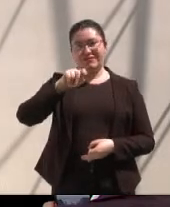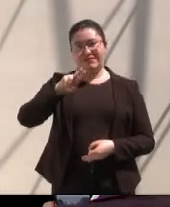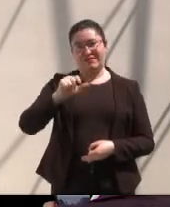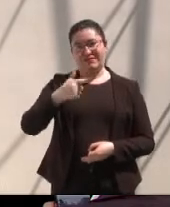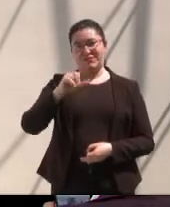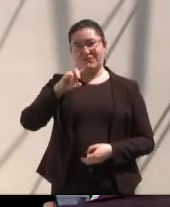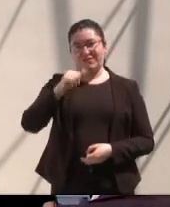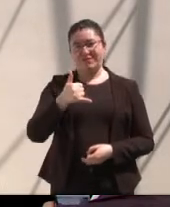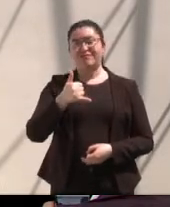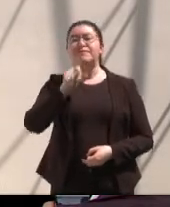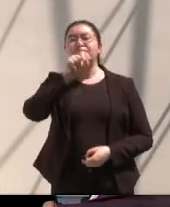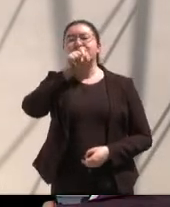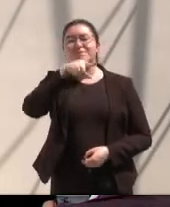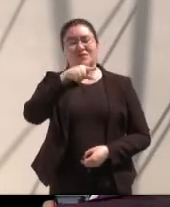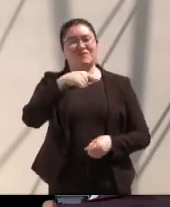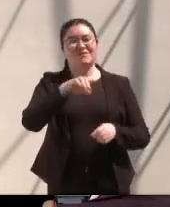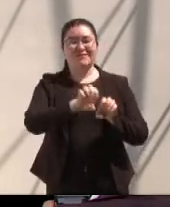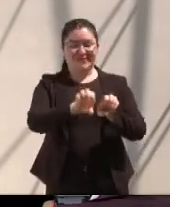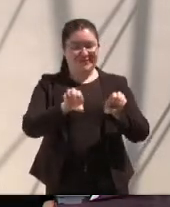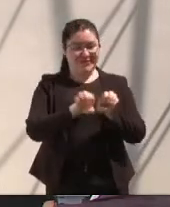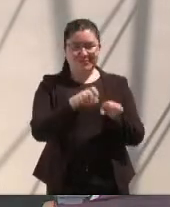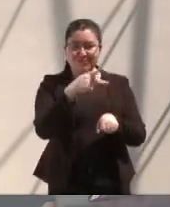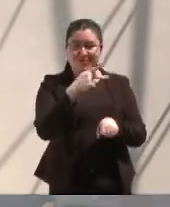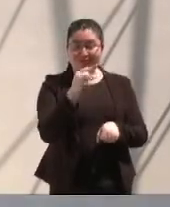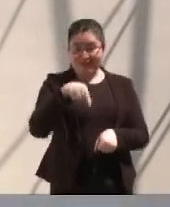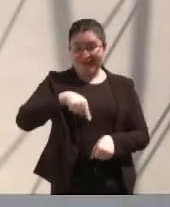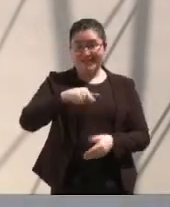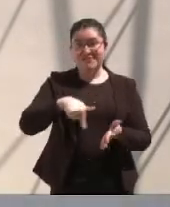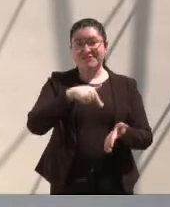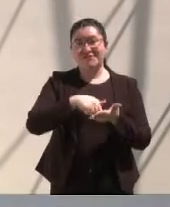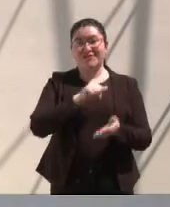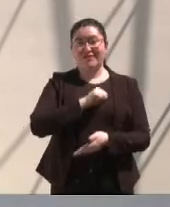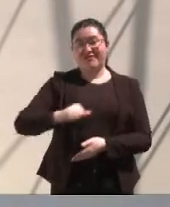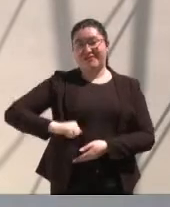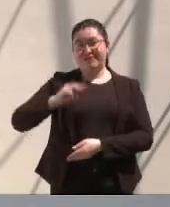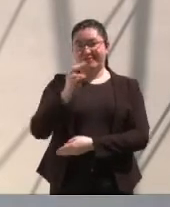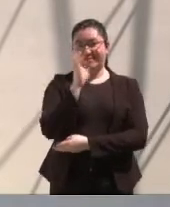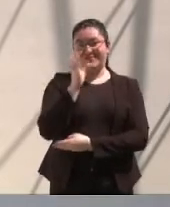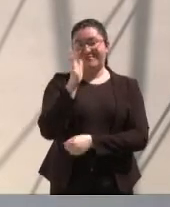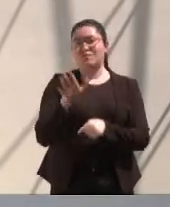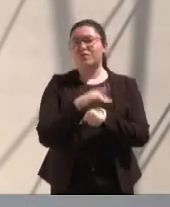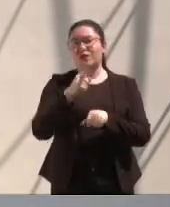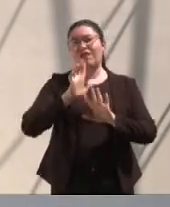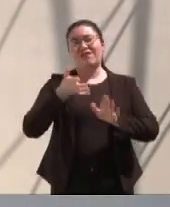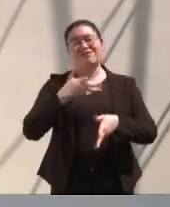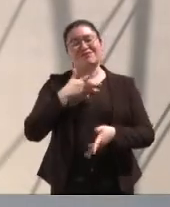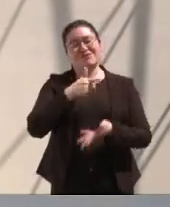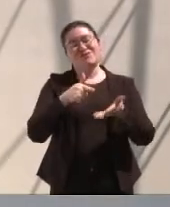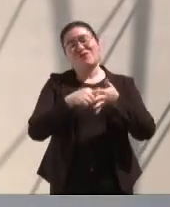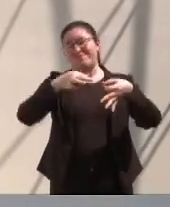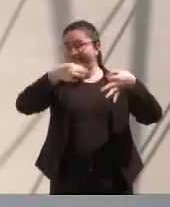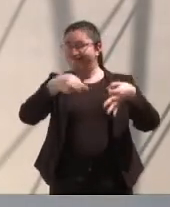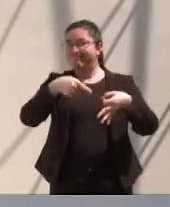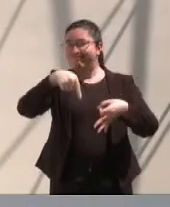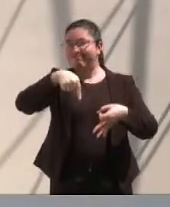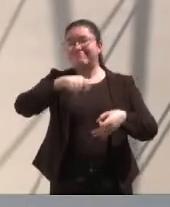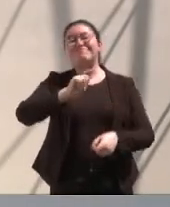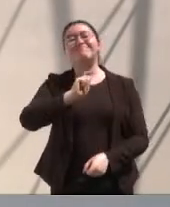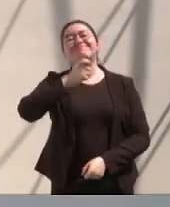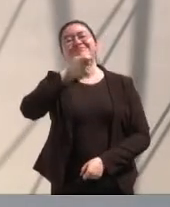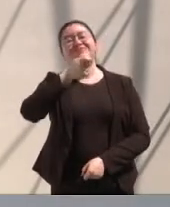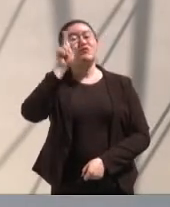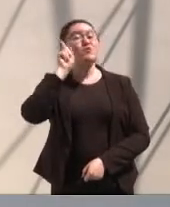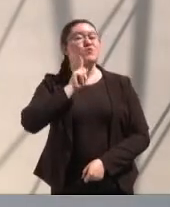esta comunidad de la Magdalena Contreras, porque van a contar, ya cuentan con este espacio que es lo que las